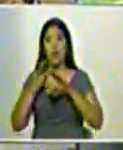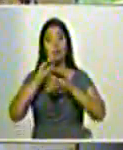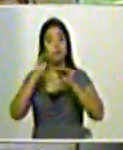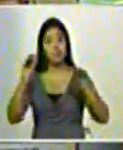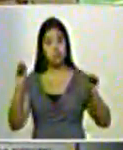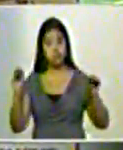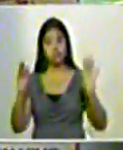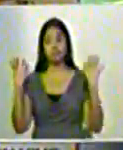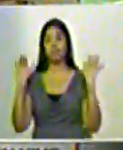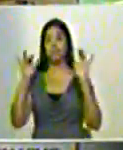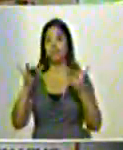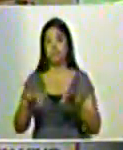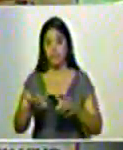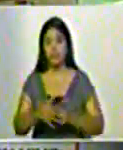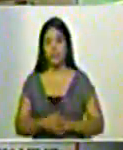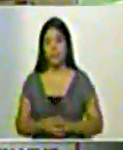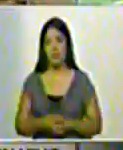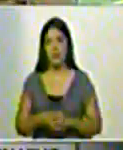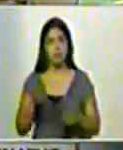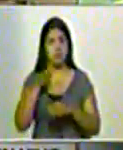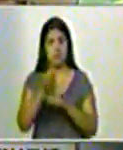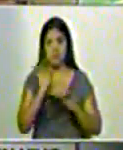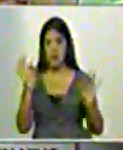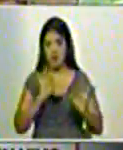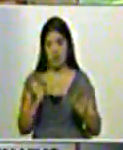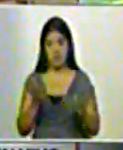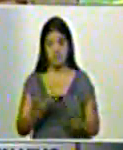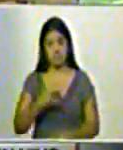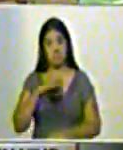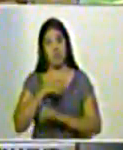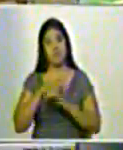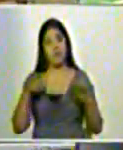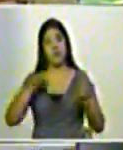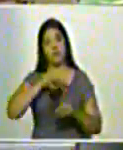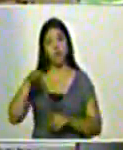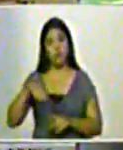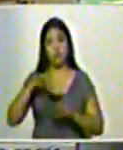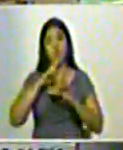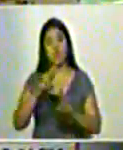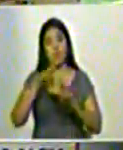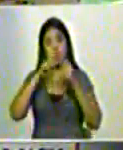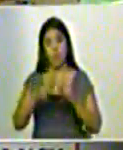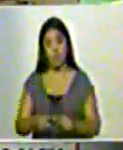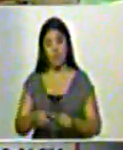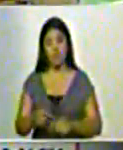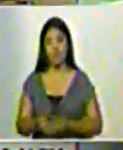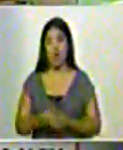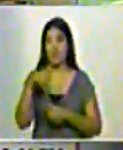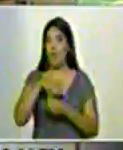menos. Convocaron, que no hayan ido es otra cosa. Pero nosotros los resultados nos dan una